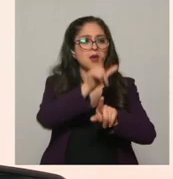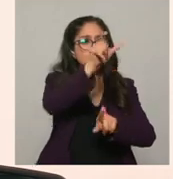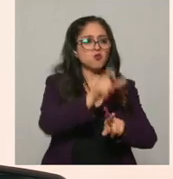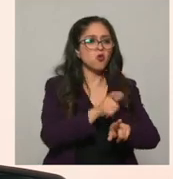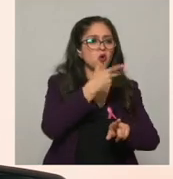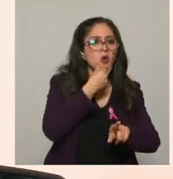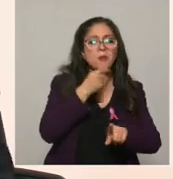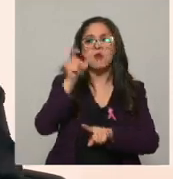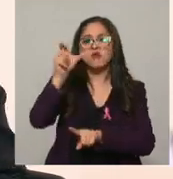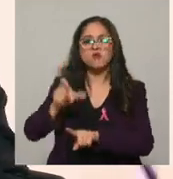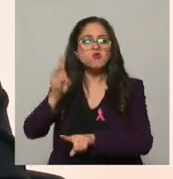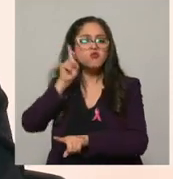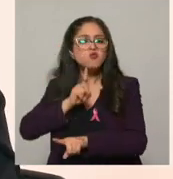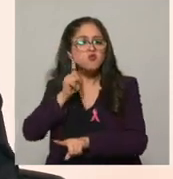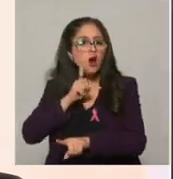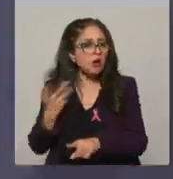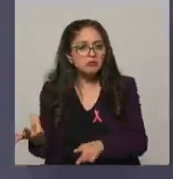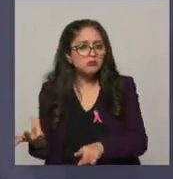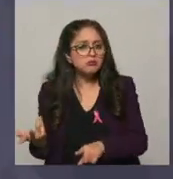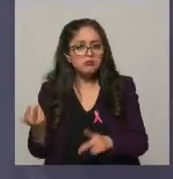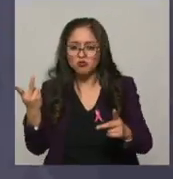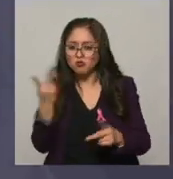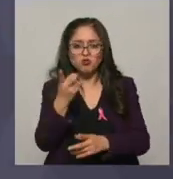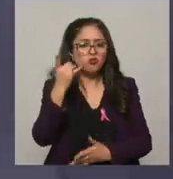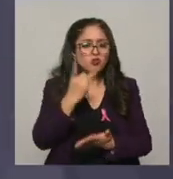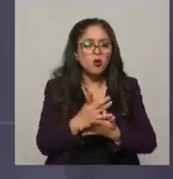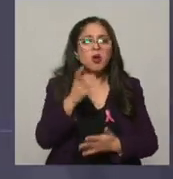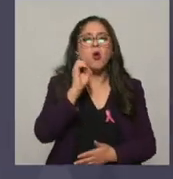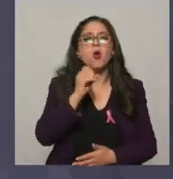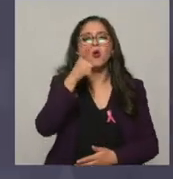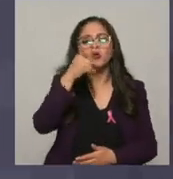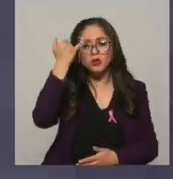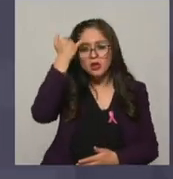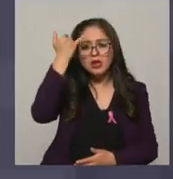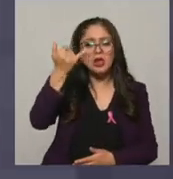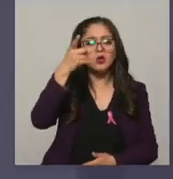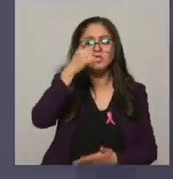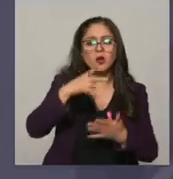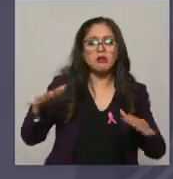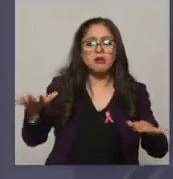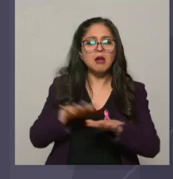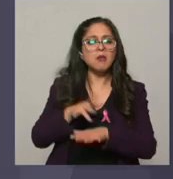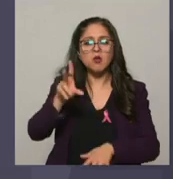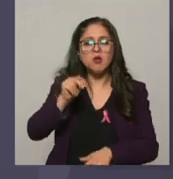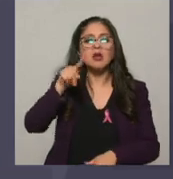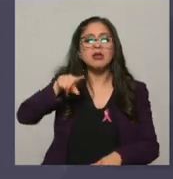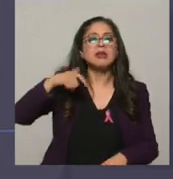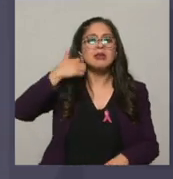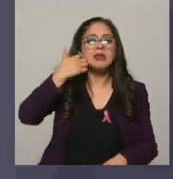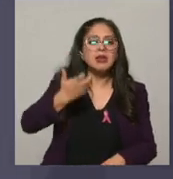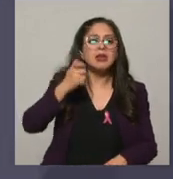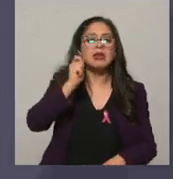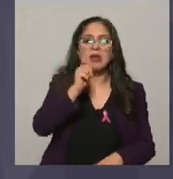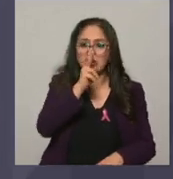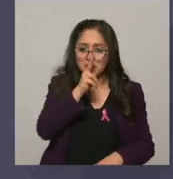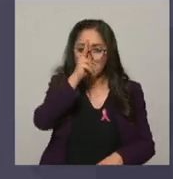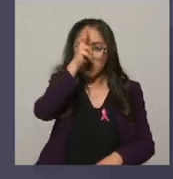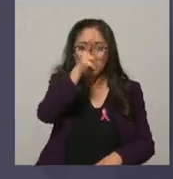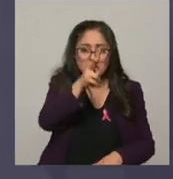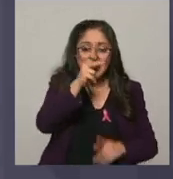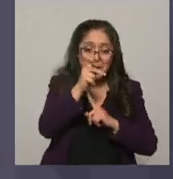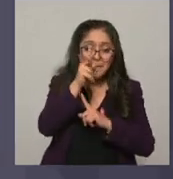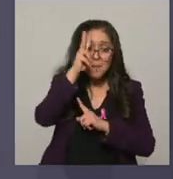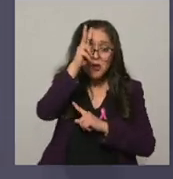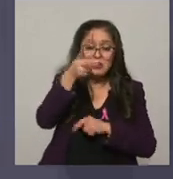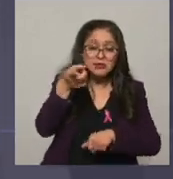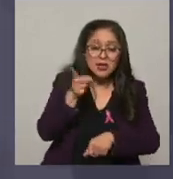prácticas heteronormativas, de este constructo heterosexista. Entonces lo que buscan con la violencia, y la violencia